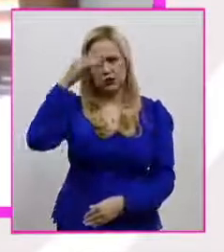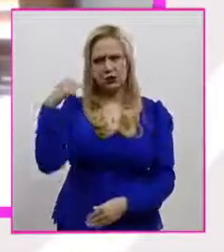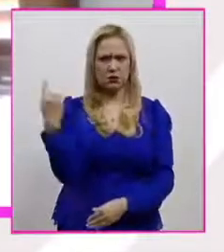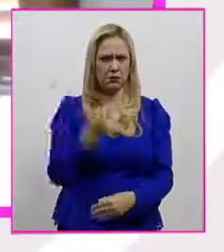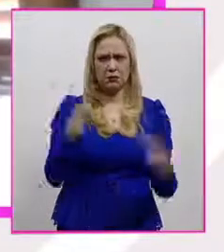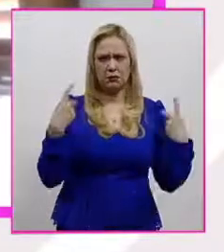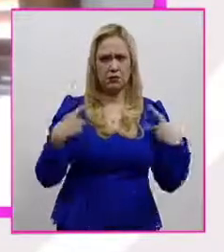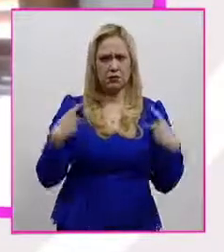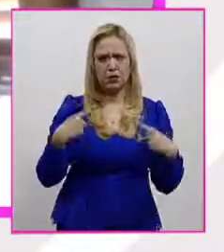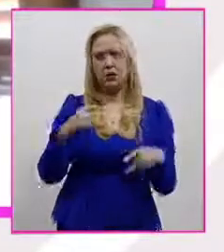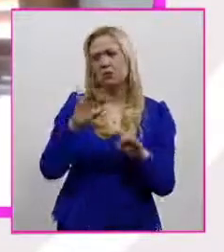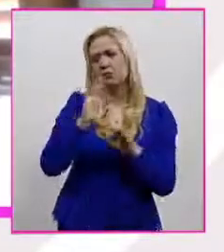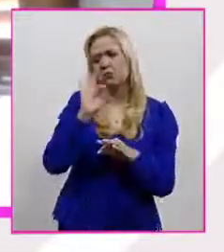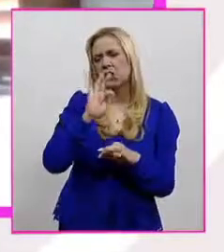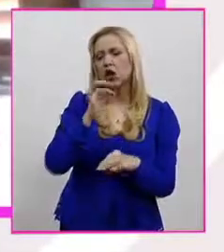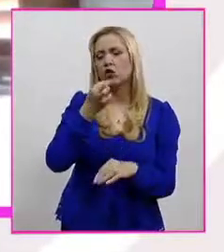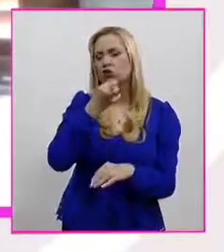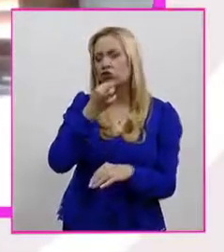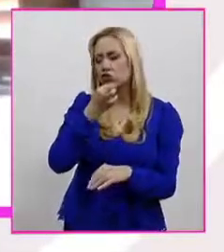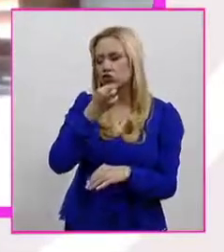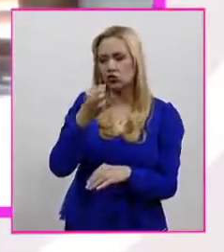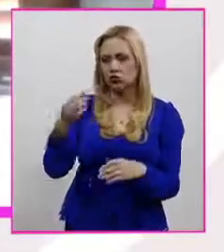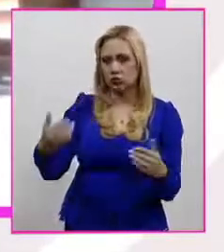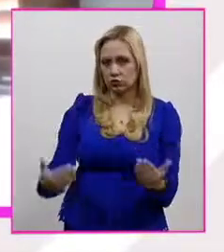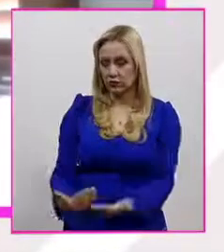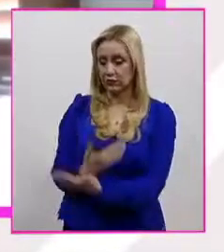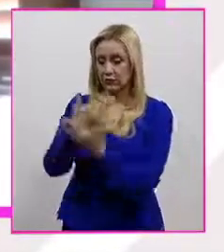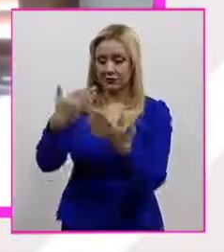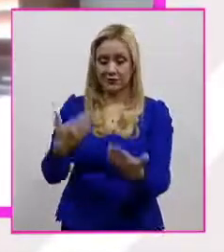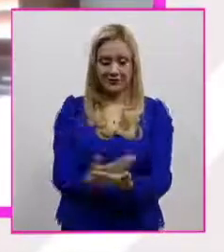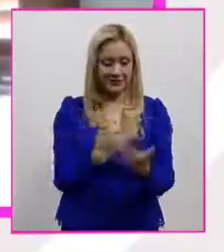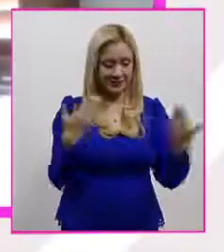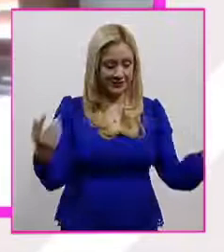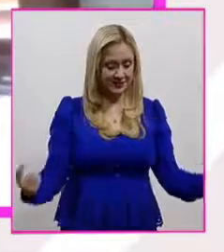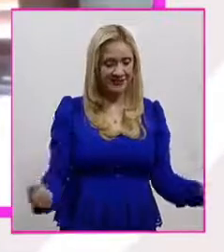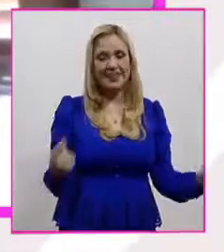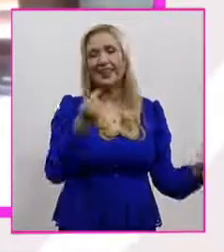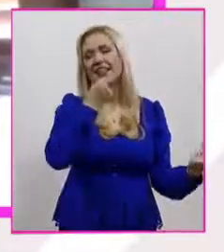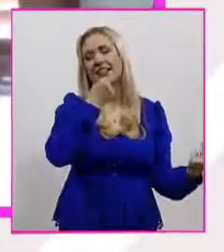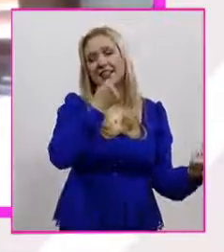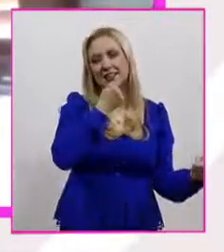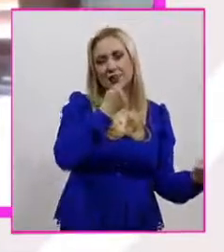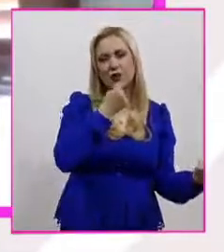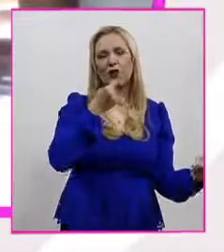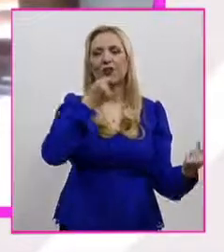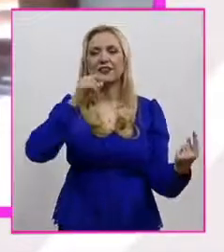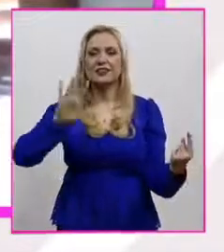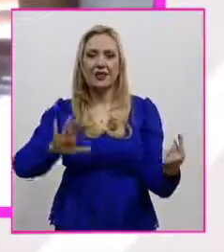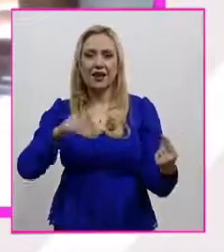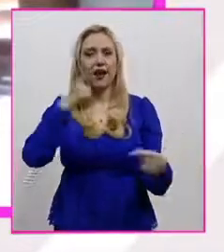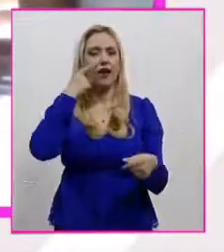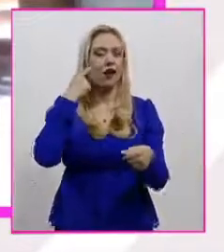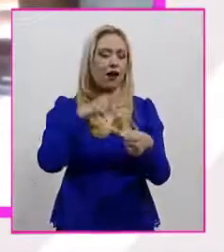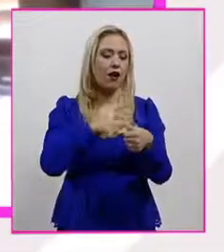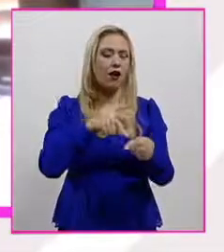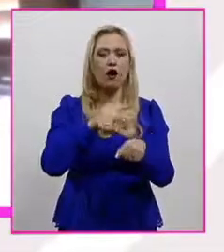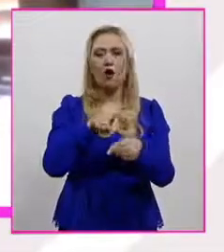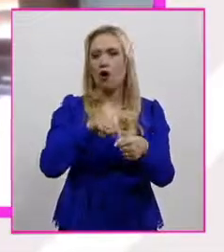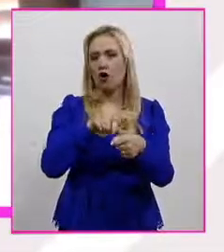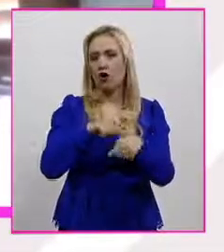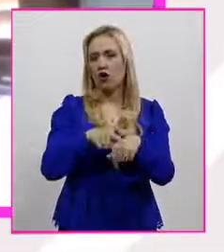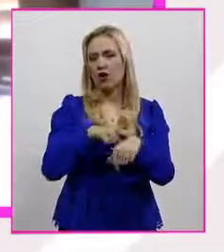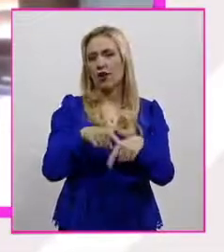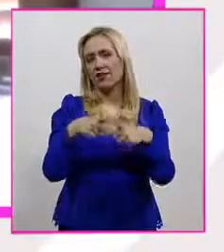un niño que nace en México, dos niños que nacen en México, un niño y una niña de diferentes tonos de piel, eh,